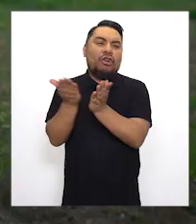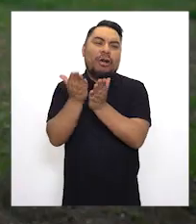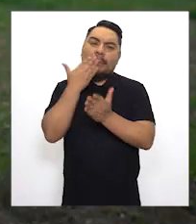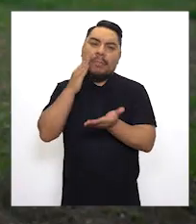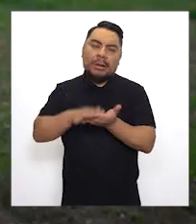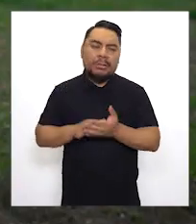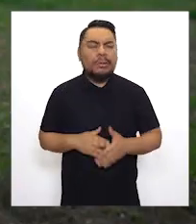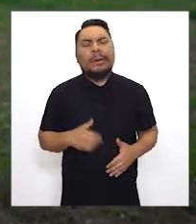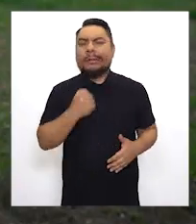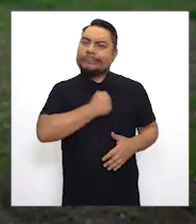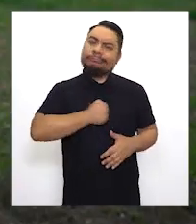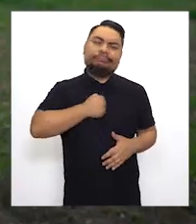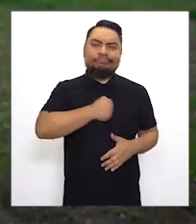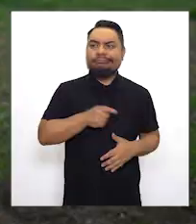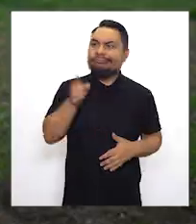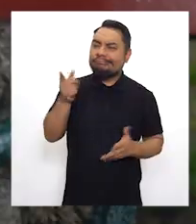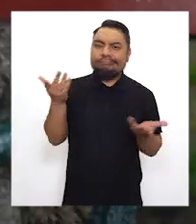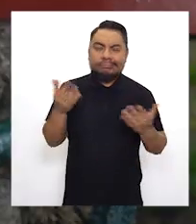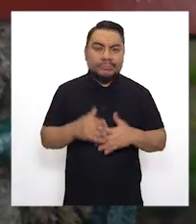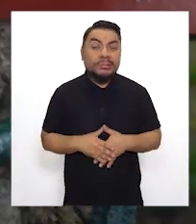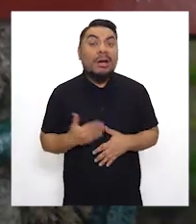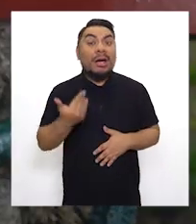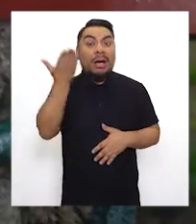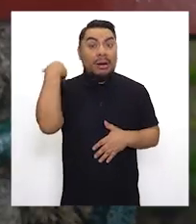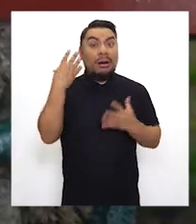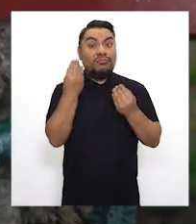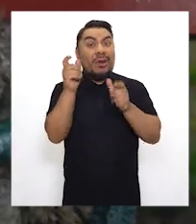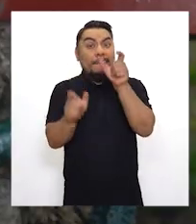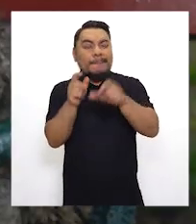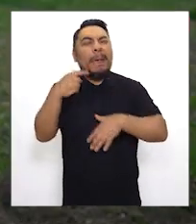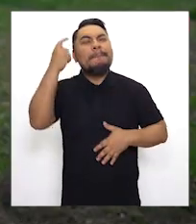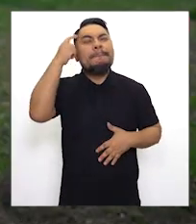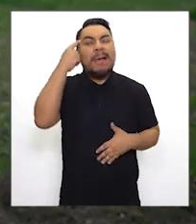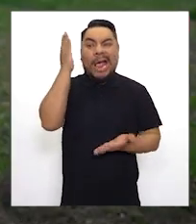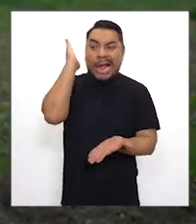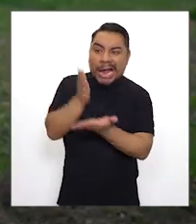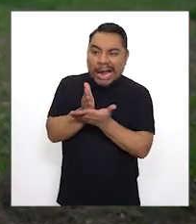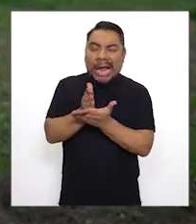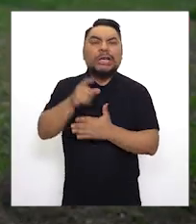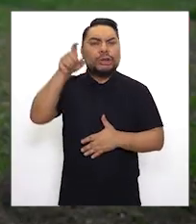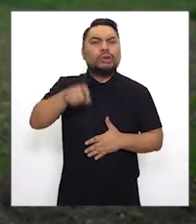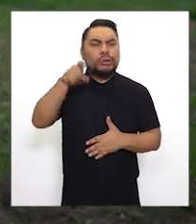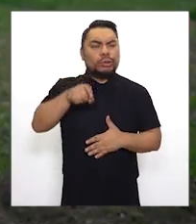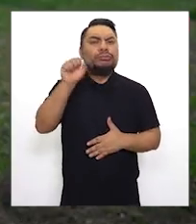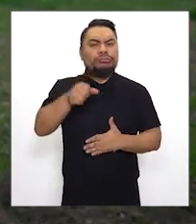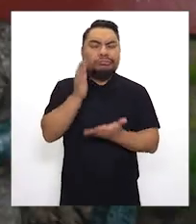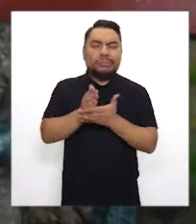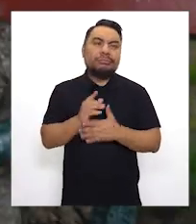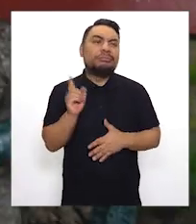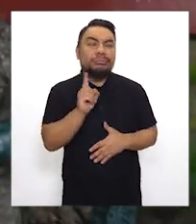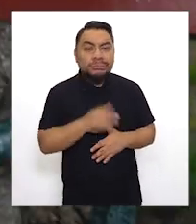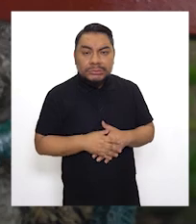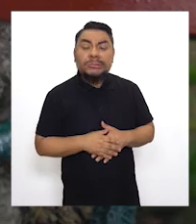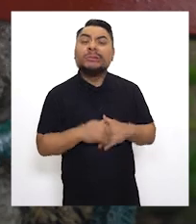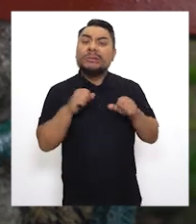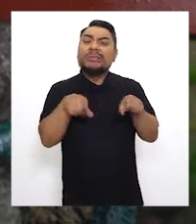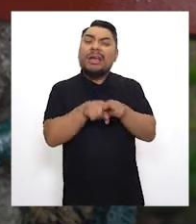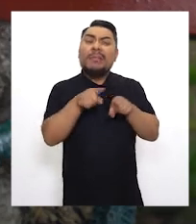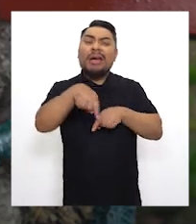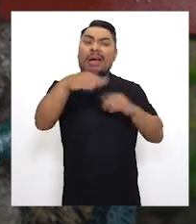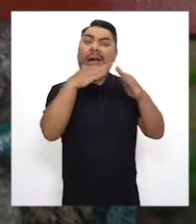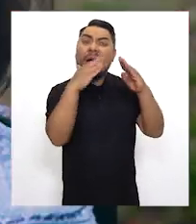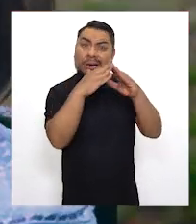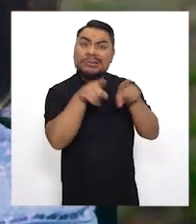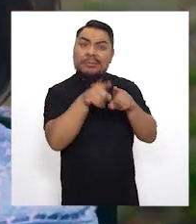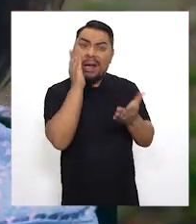cole. Ay, qué pena escuchar eso, ¿sabes? Antes mucha gente pensaba que el castigo era necesario para educar. Y a veces eso pasa también en